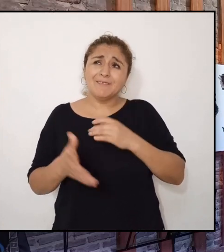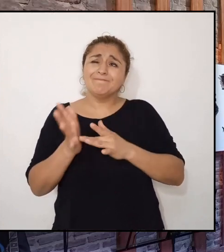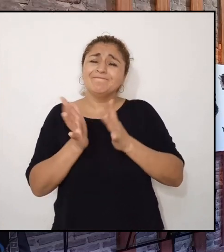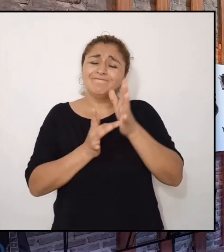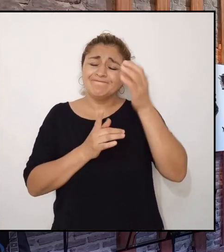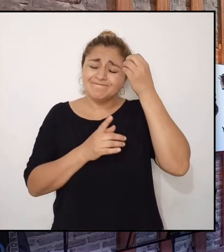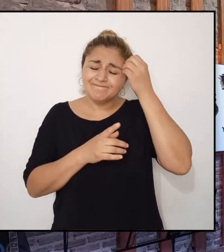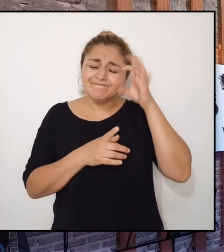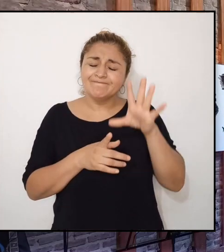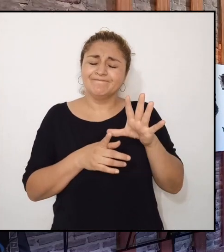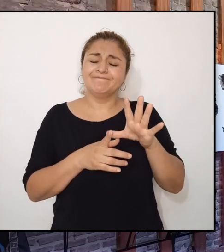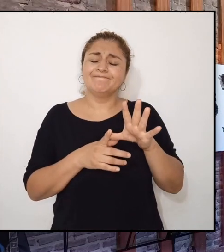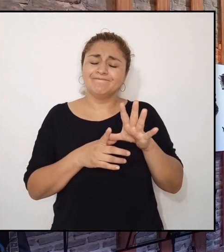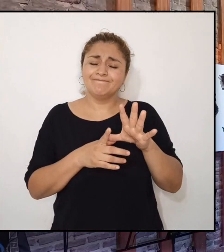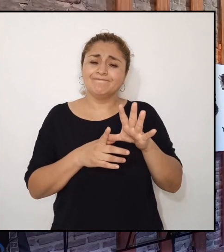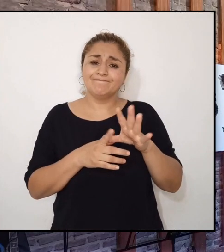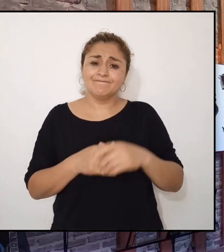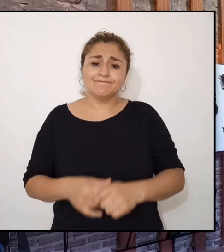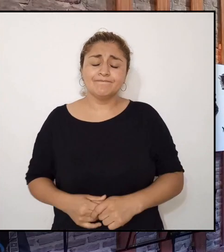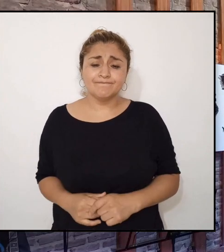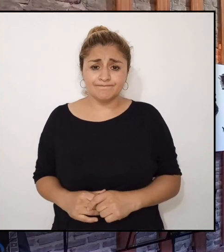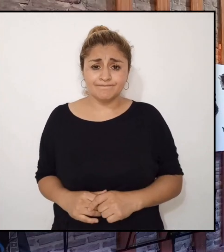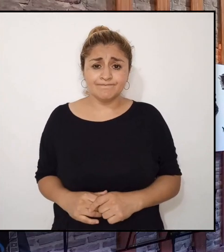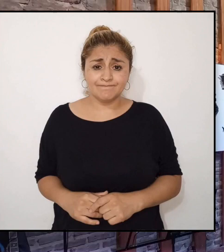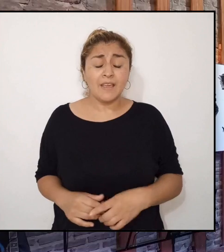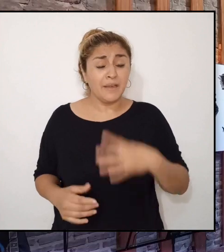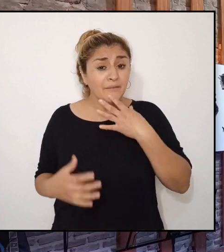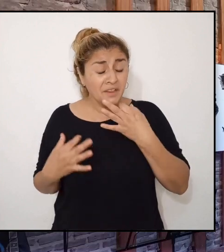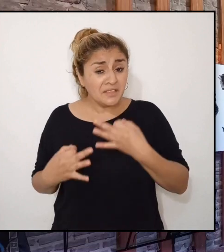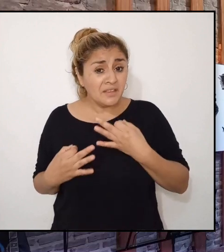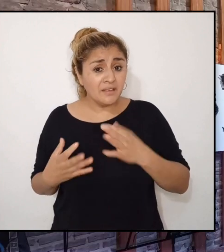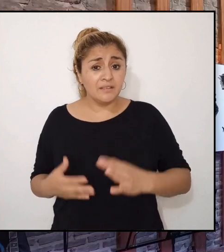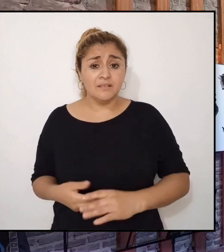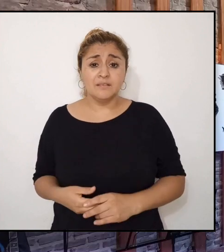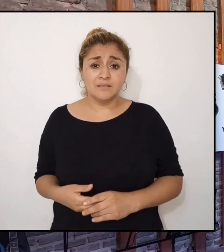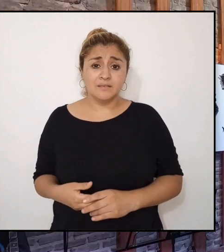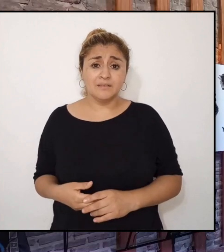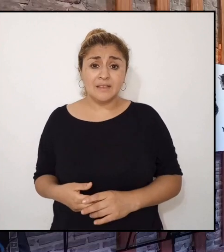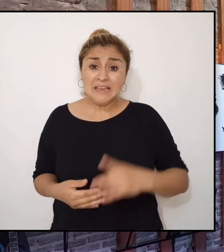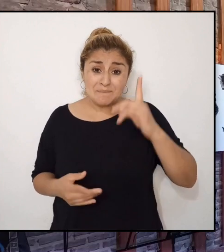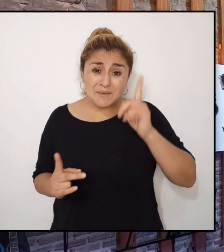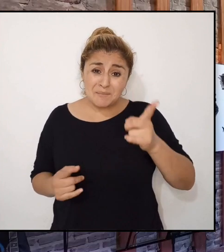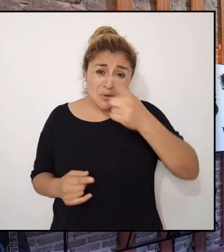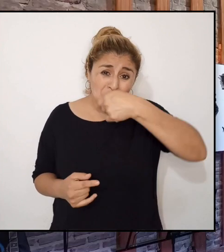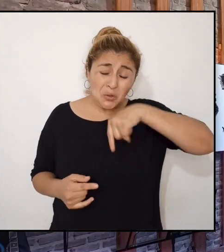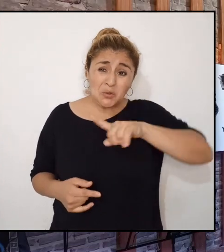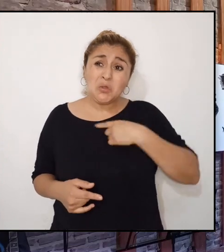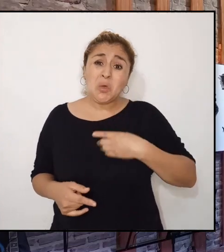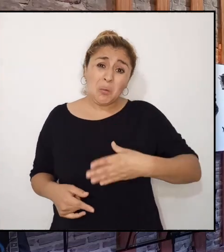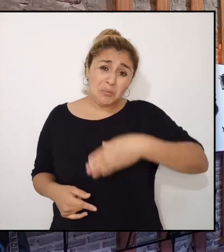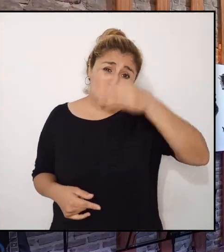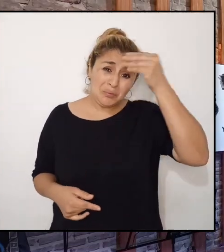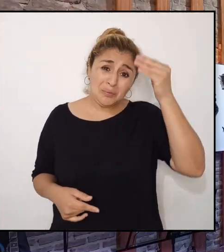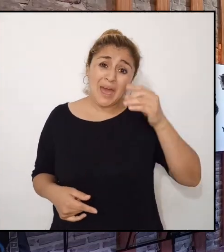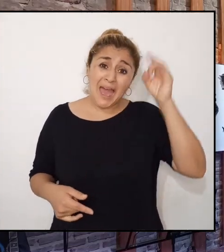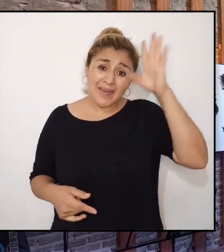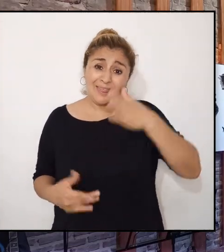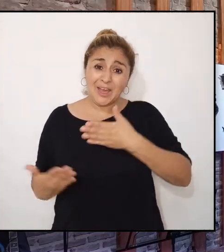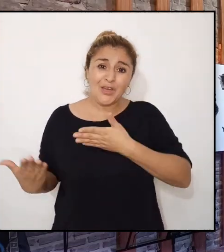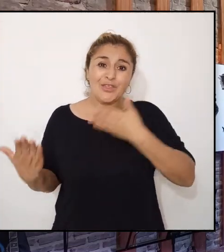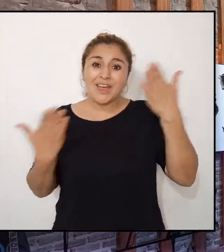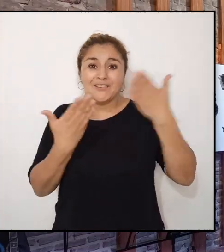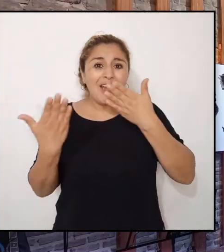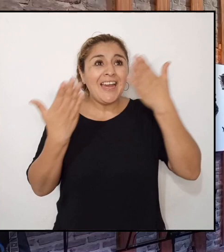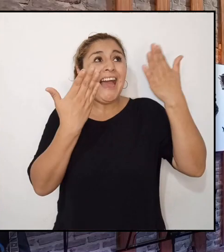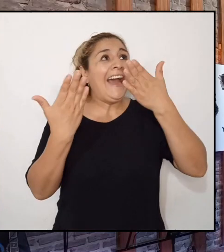Sí, es verdad. Y a veces estamos sirviendo a Dios pero nos olvidamos a Jesús allá en el